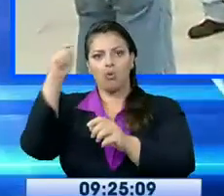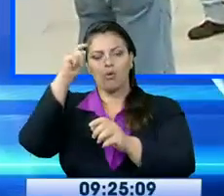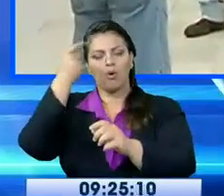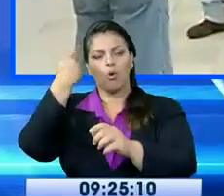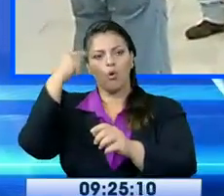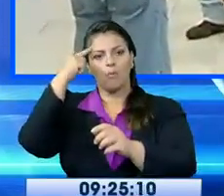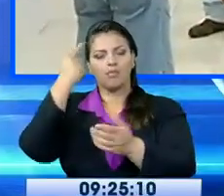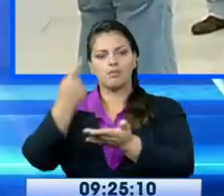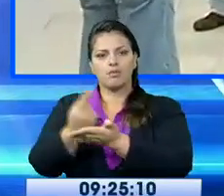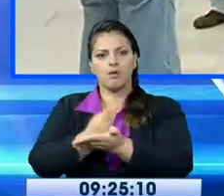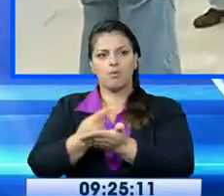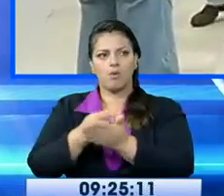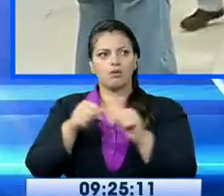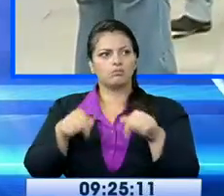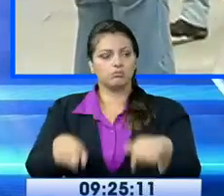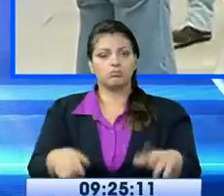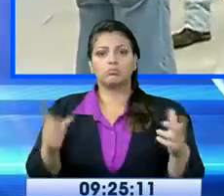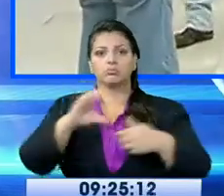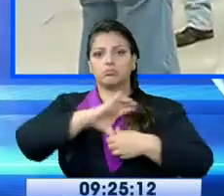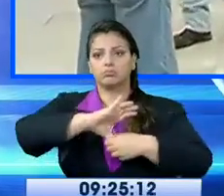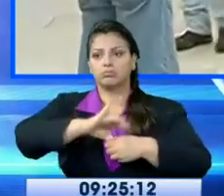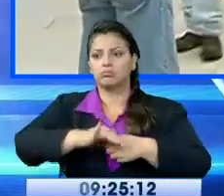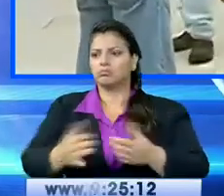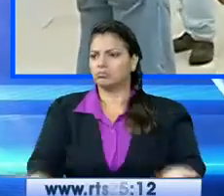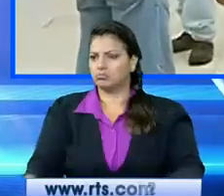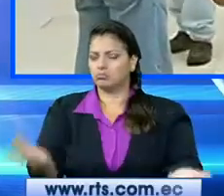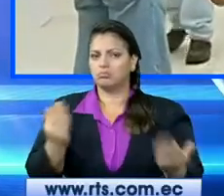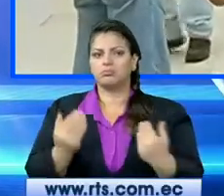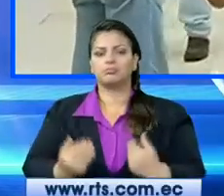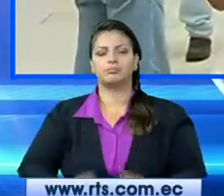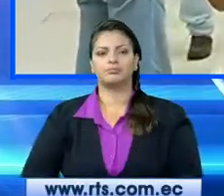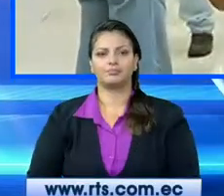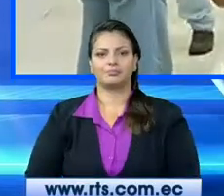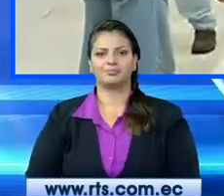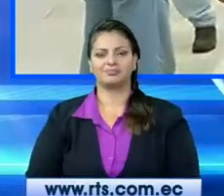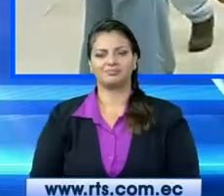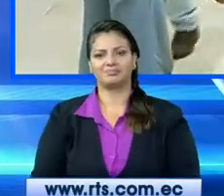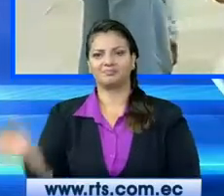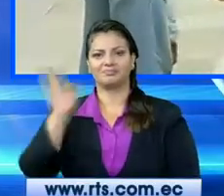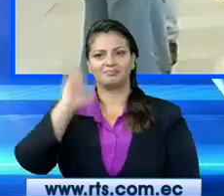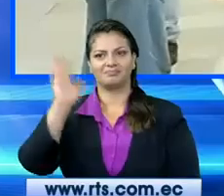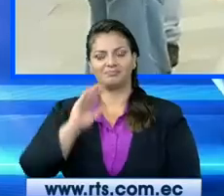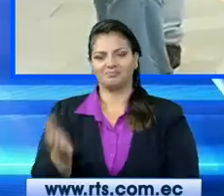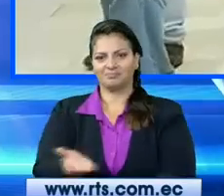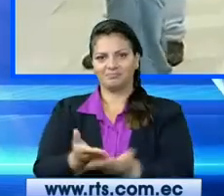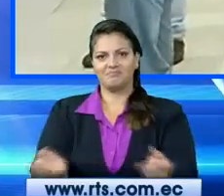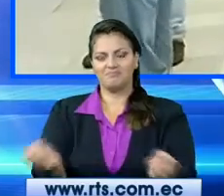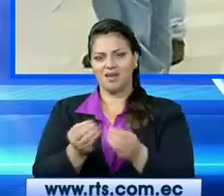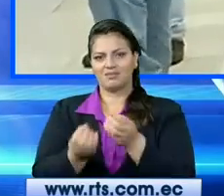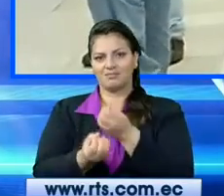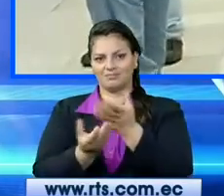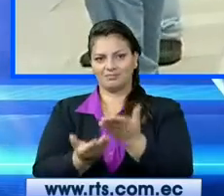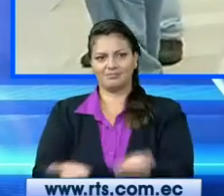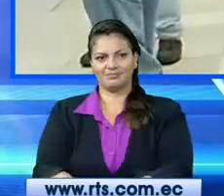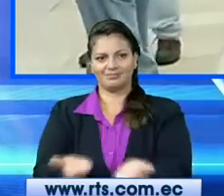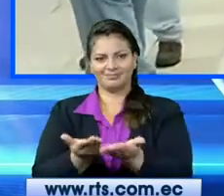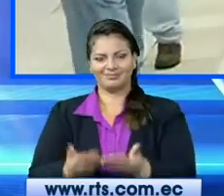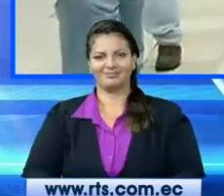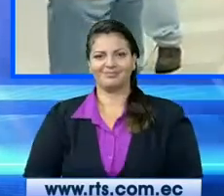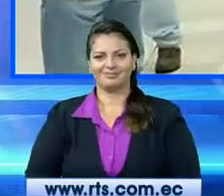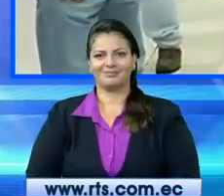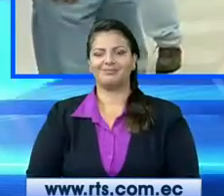esto yo me despido, amigos, un gusto. Compañeros, sigan ustedes en estudios con mayor información. Adelante. Gracias,